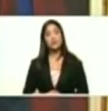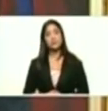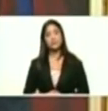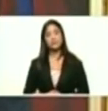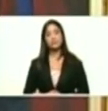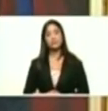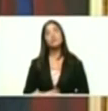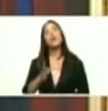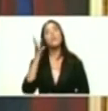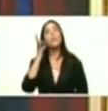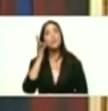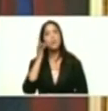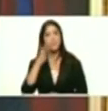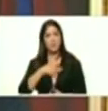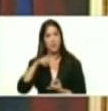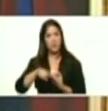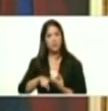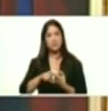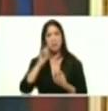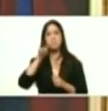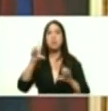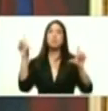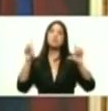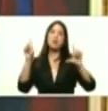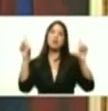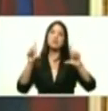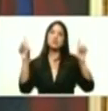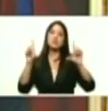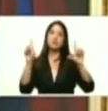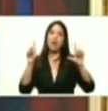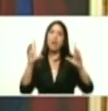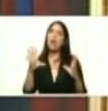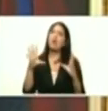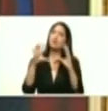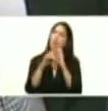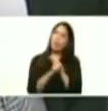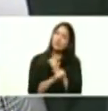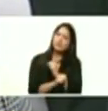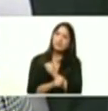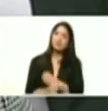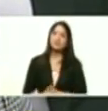Silvia y yo estábamos viendo televisión. En la noche, ya era tarde, ¿verdad?